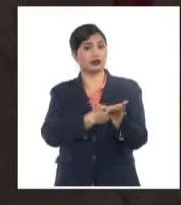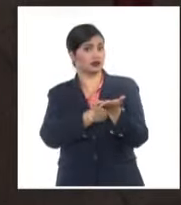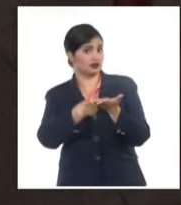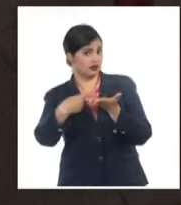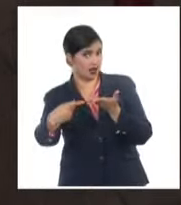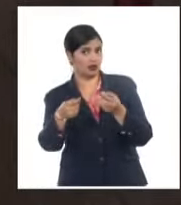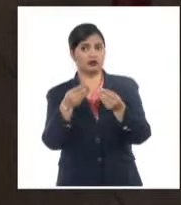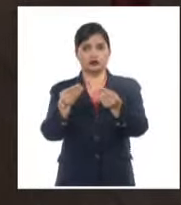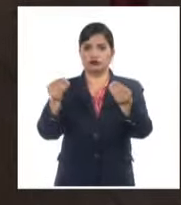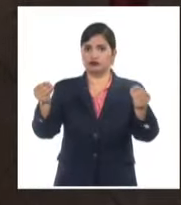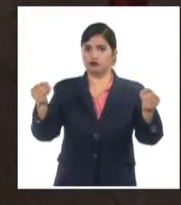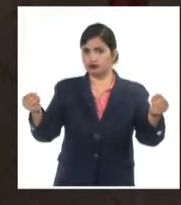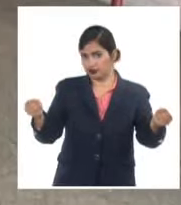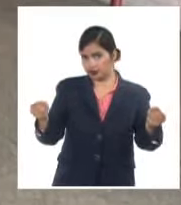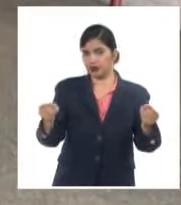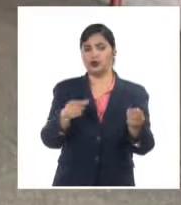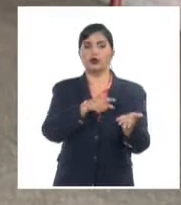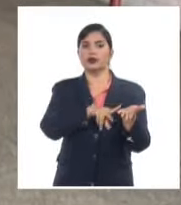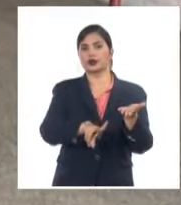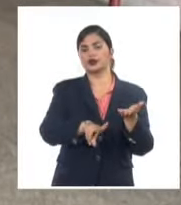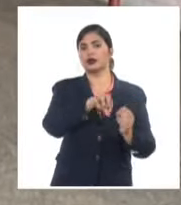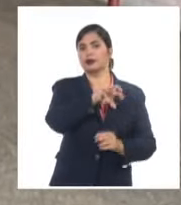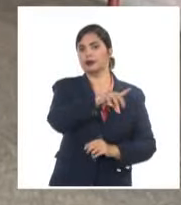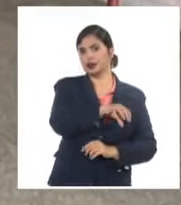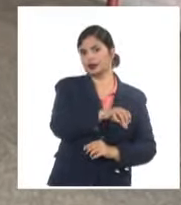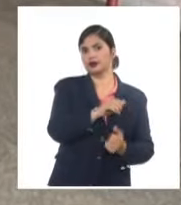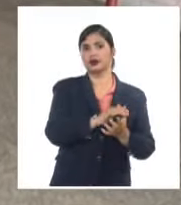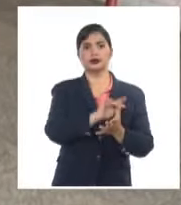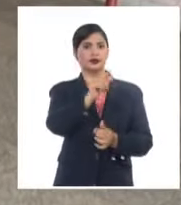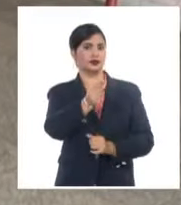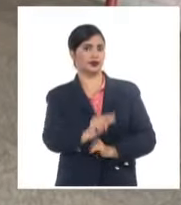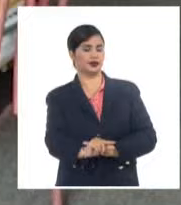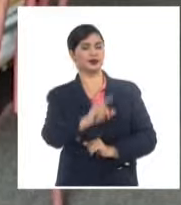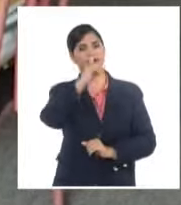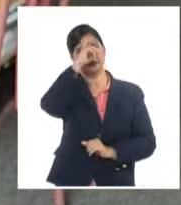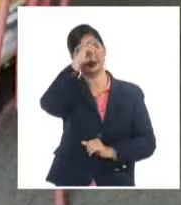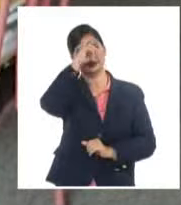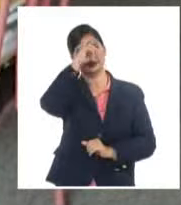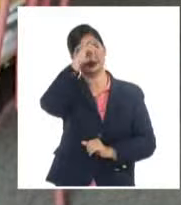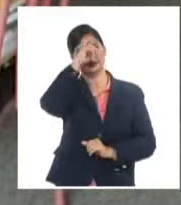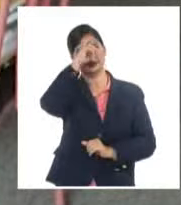recibido parte del menaje las provincias de Pinar del Río, Mayabeque, Santi Espíritus, Villa Clara, Holguín y La Habana.